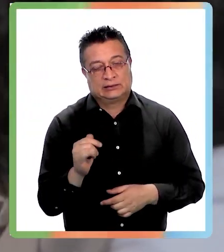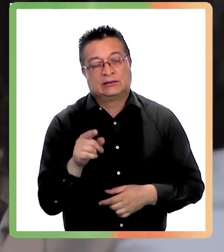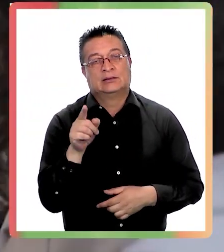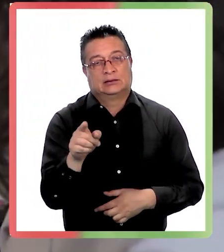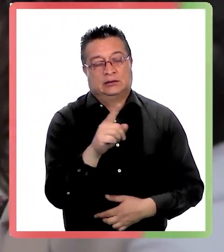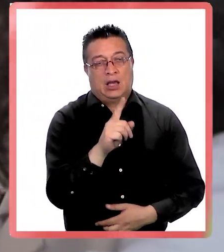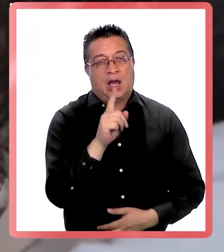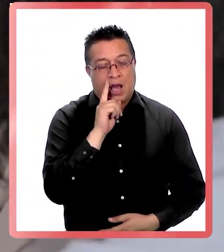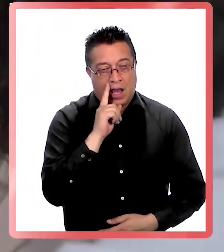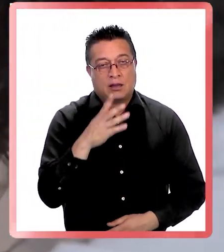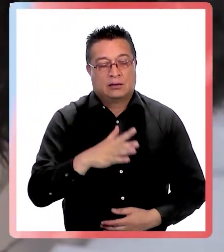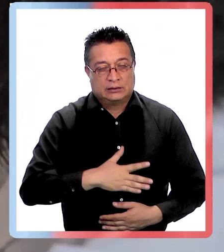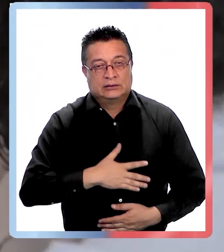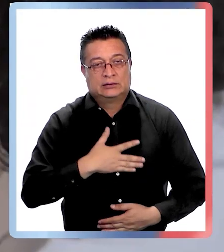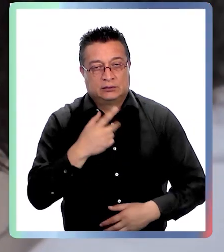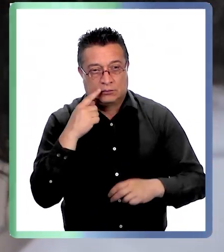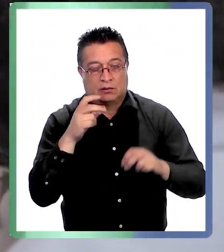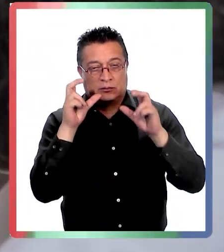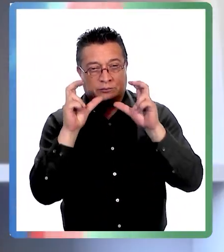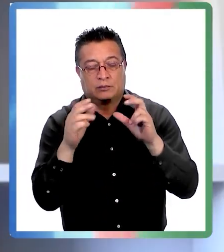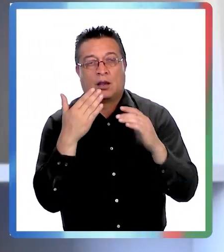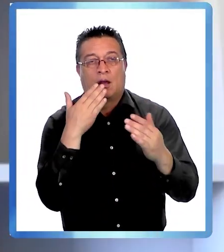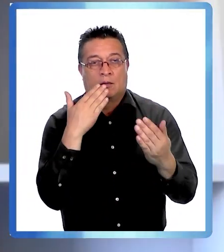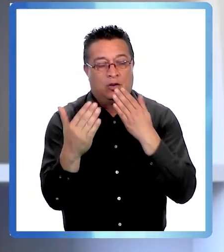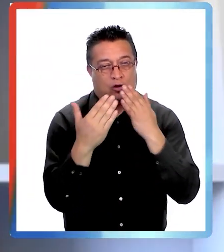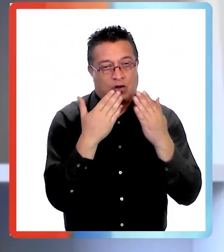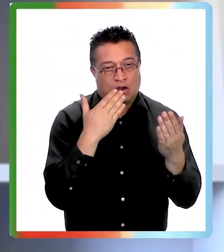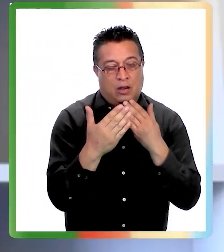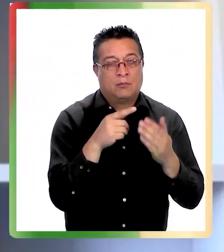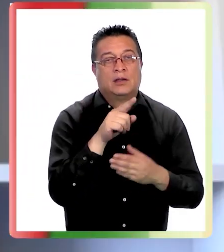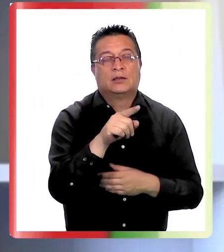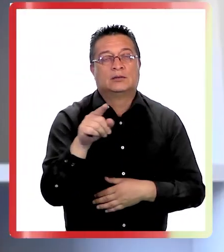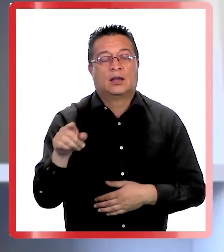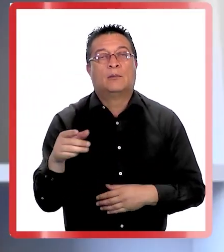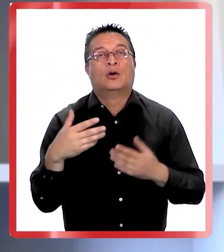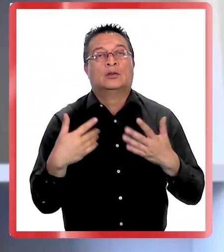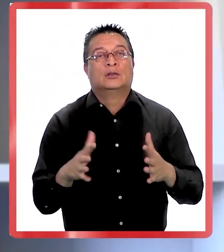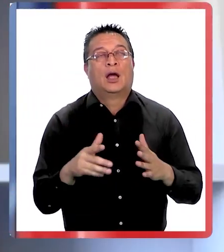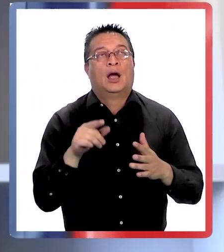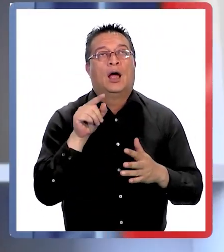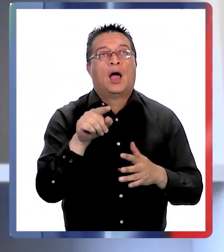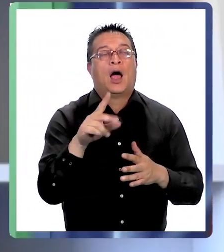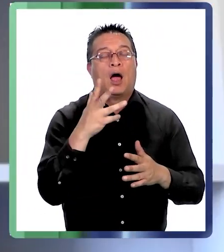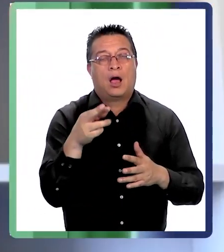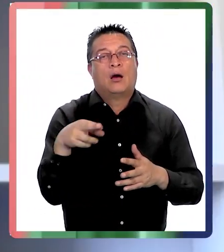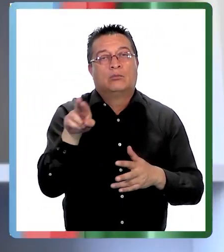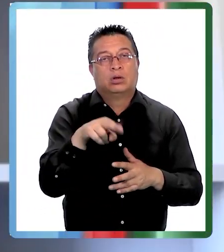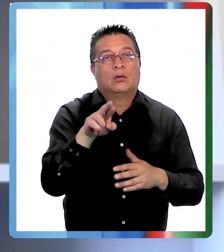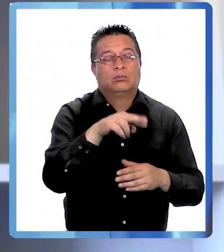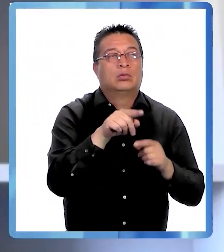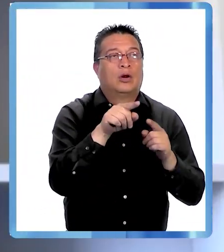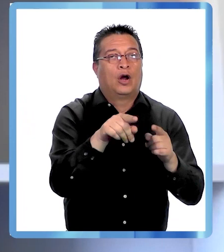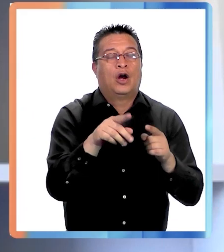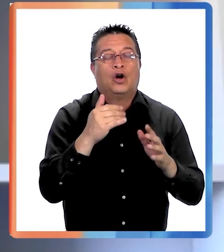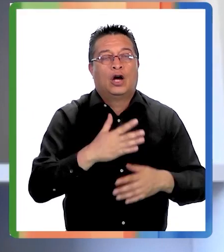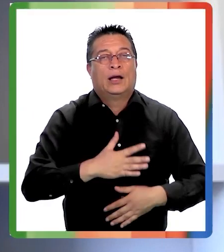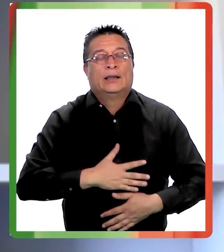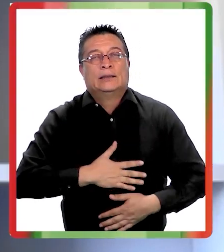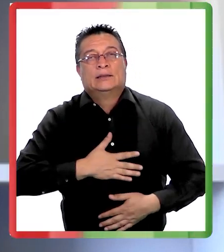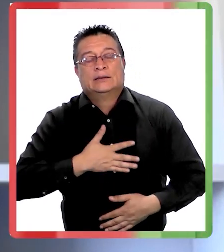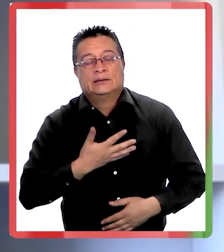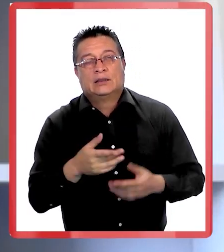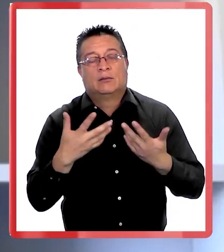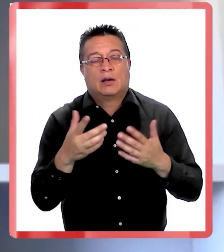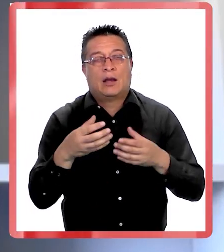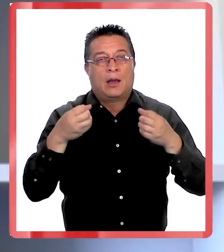es cuando existe algún síntoma de alerta, que era lo que conversábamos, que si es que tengo infecciones recurrentes o